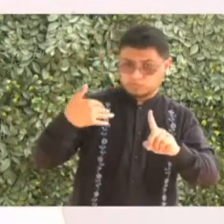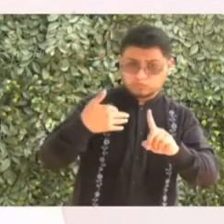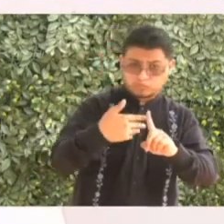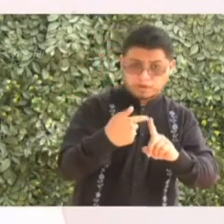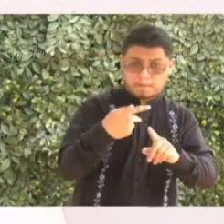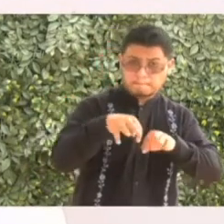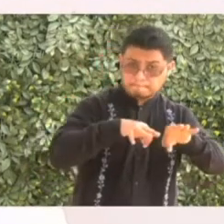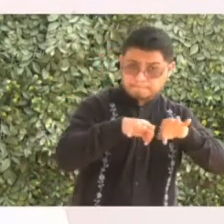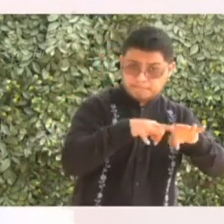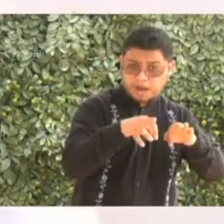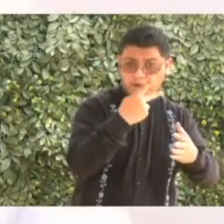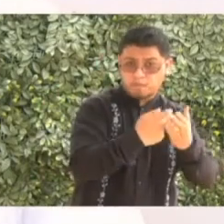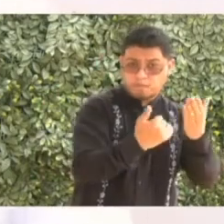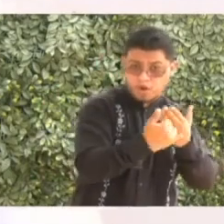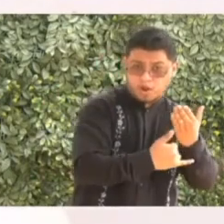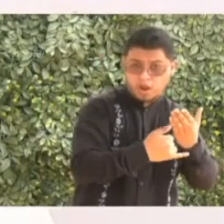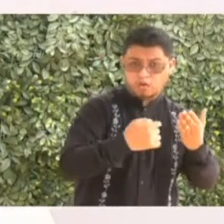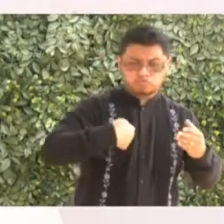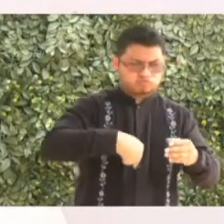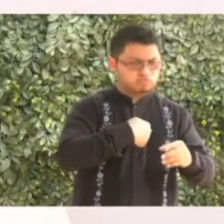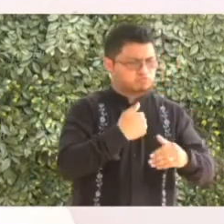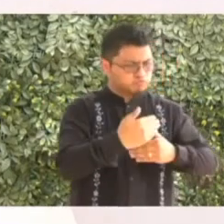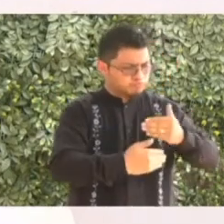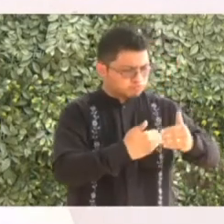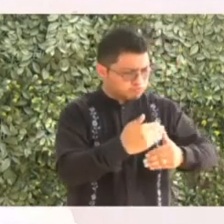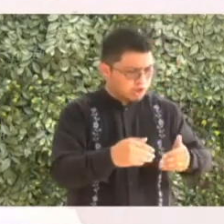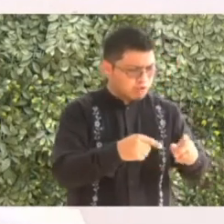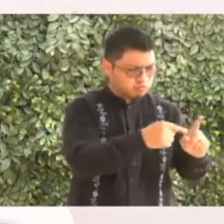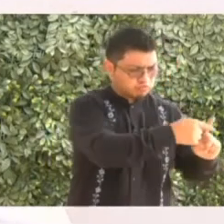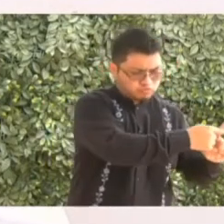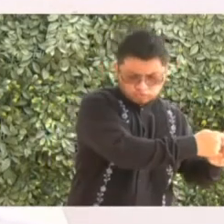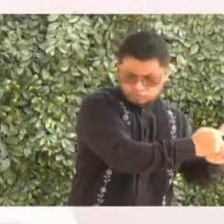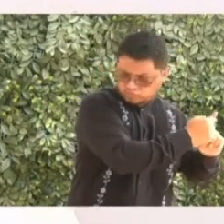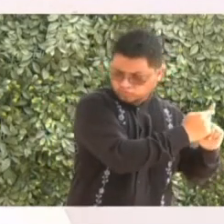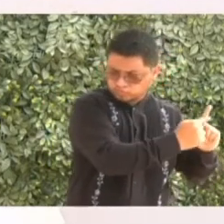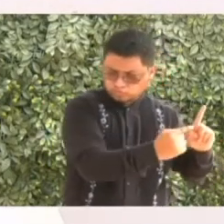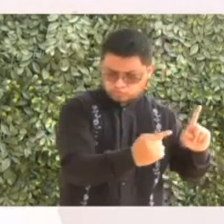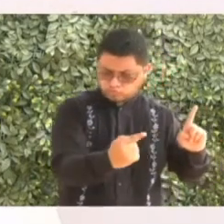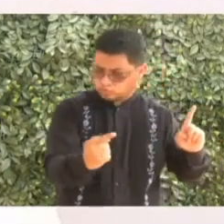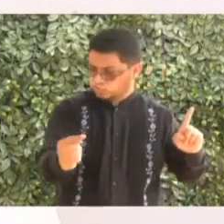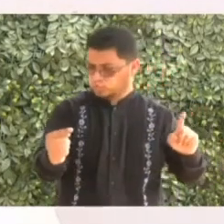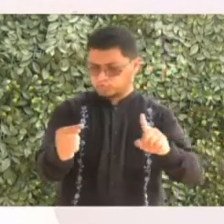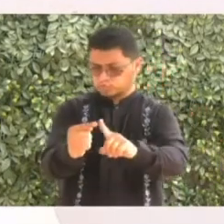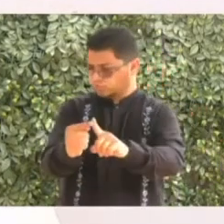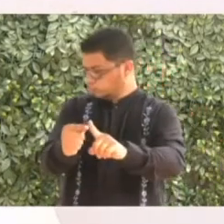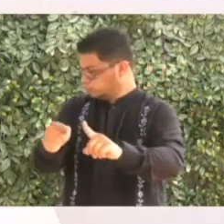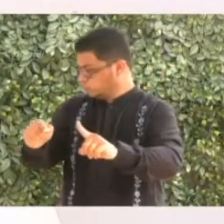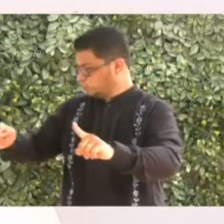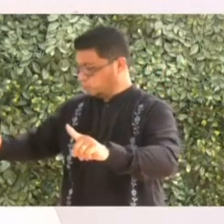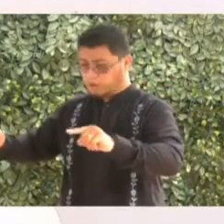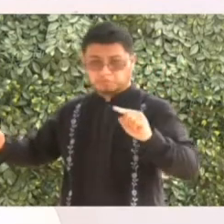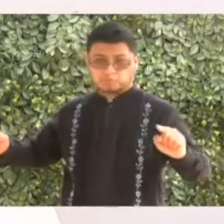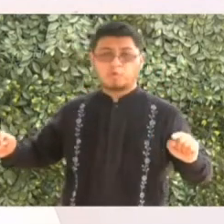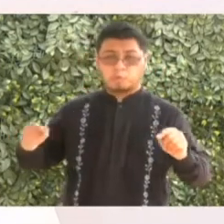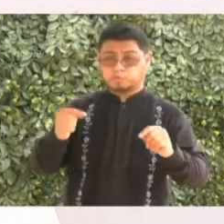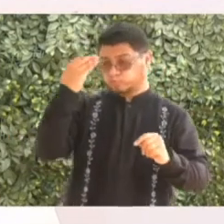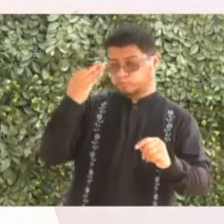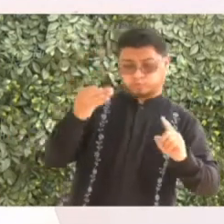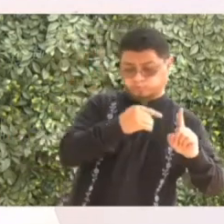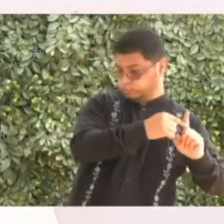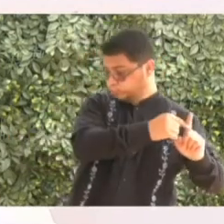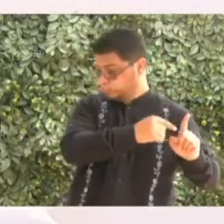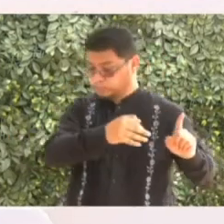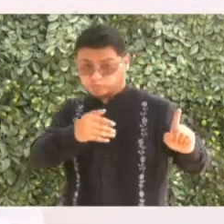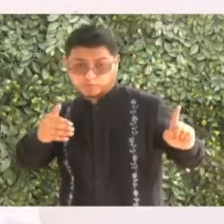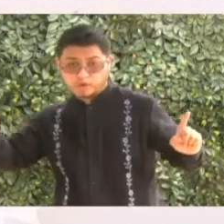fecha, hemos realizado el desmonte de 20 kilómetros, 4 kilómetros de despalme, 7 kilómetros de desmontaje de vía.